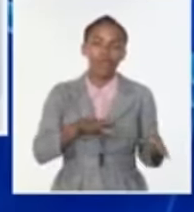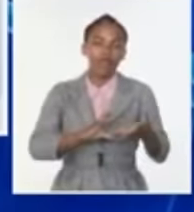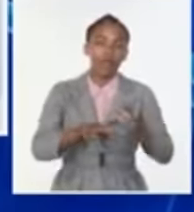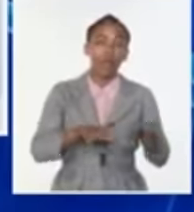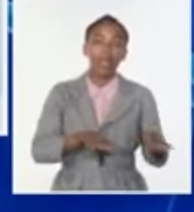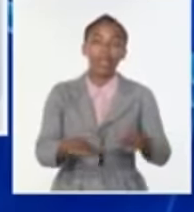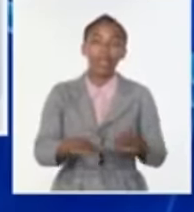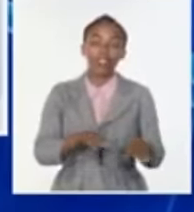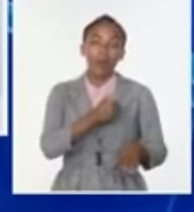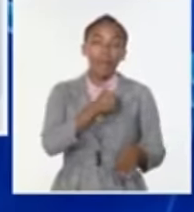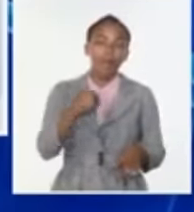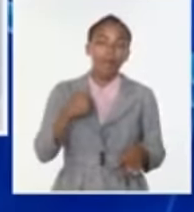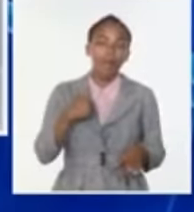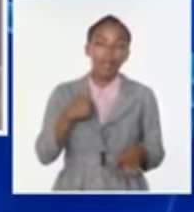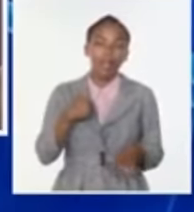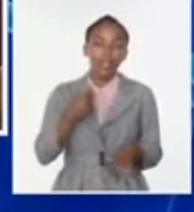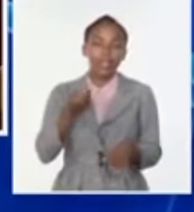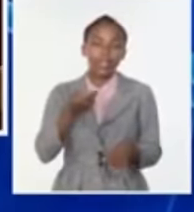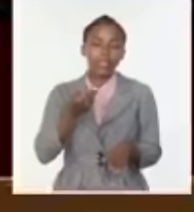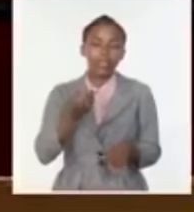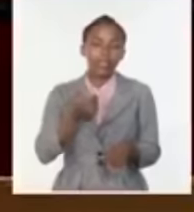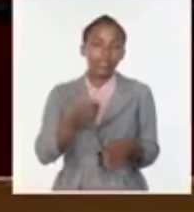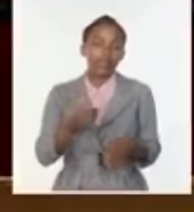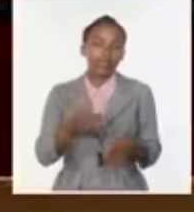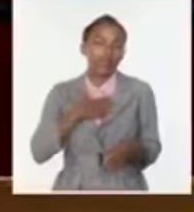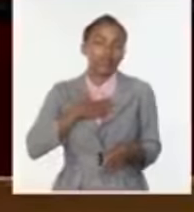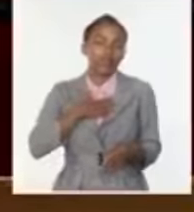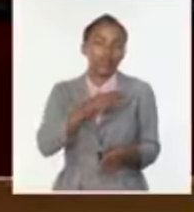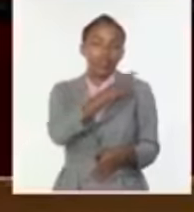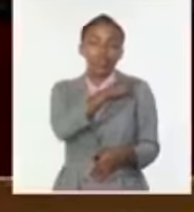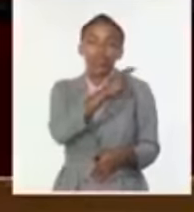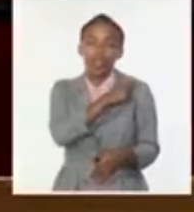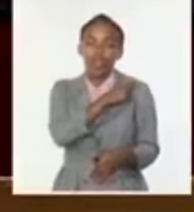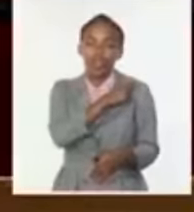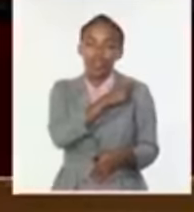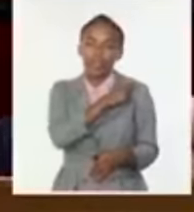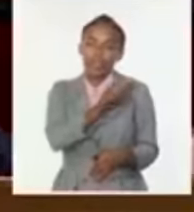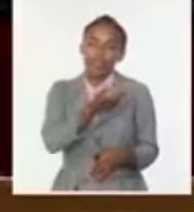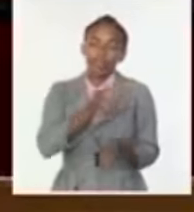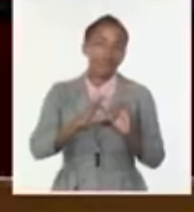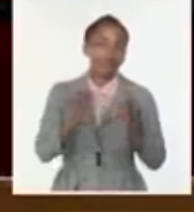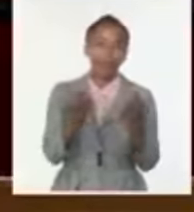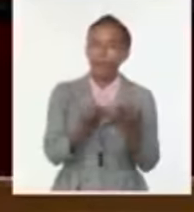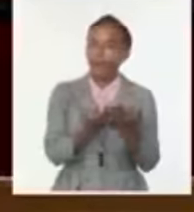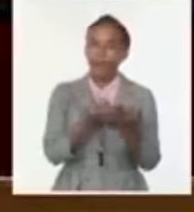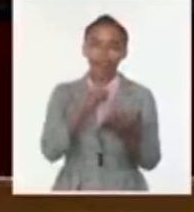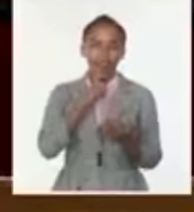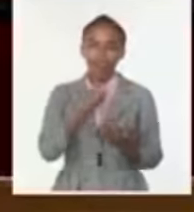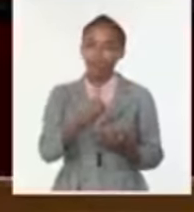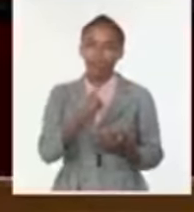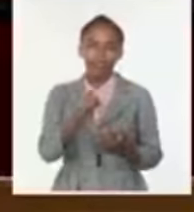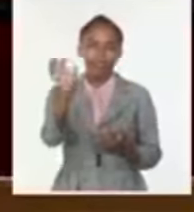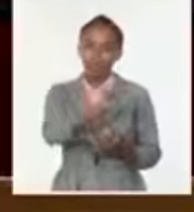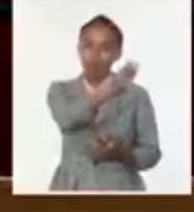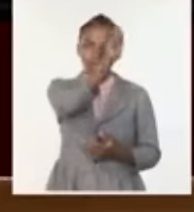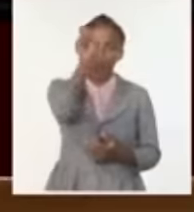cuyo dueño, titular o socio sea un familiar. O sea, alguien que trabajó ahí mismo,